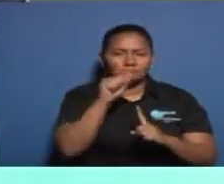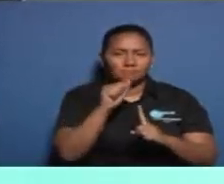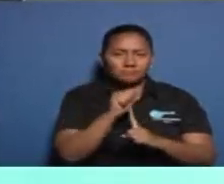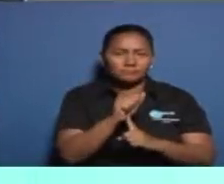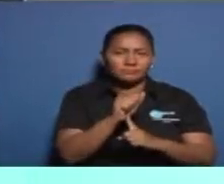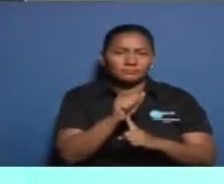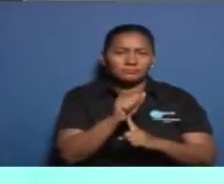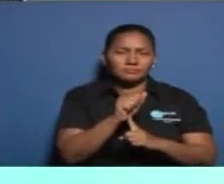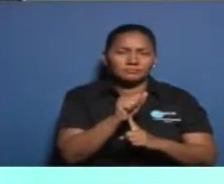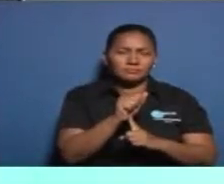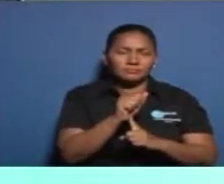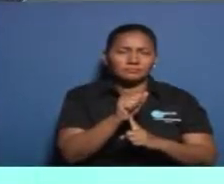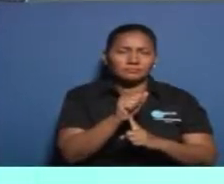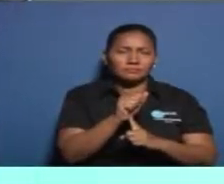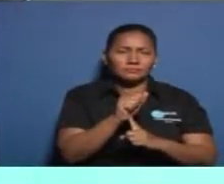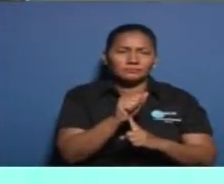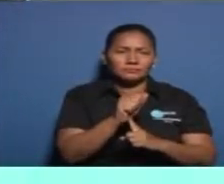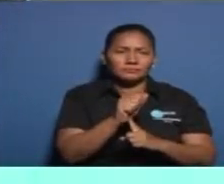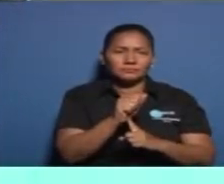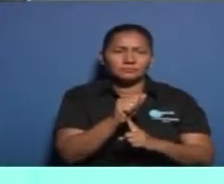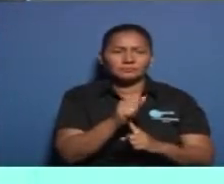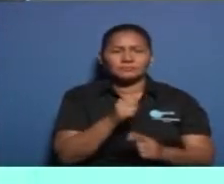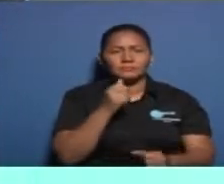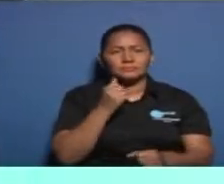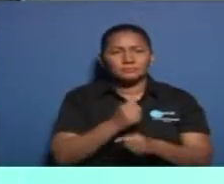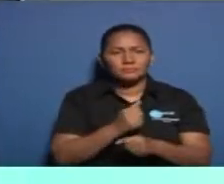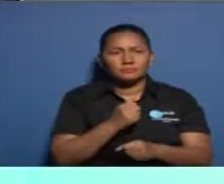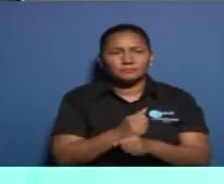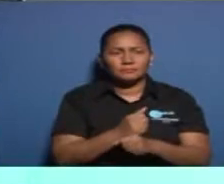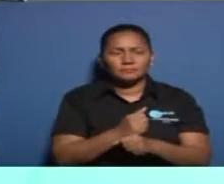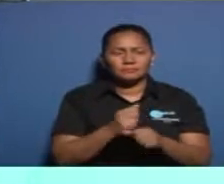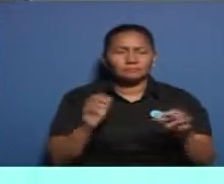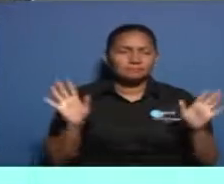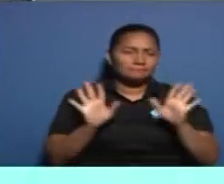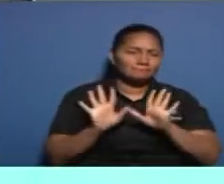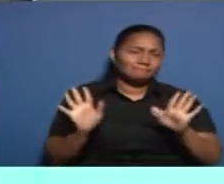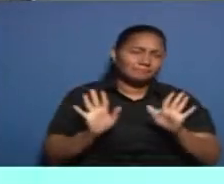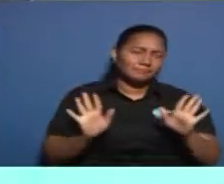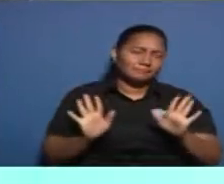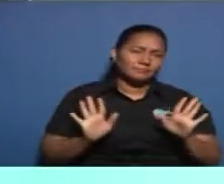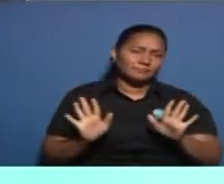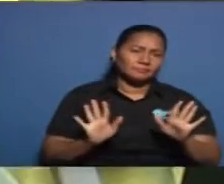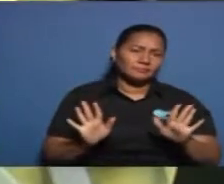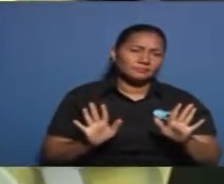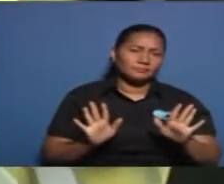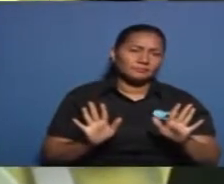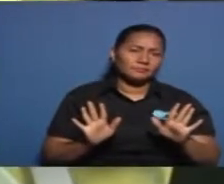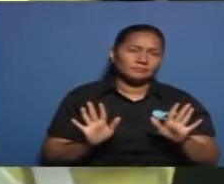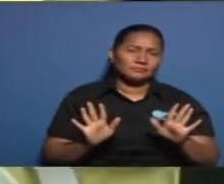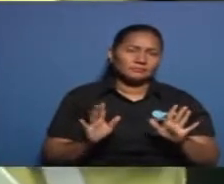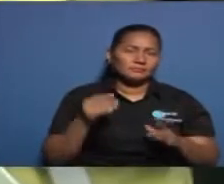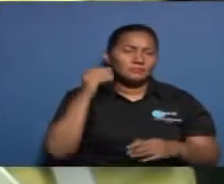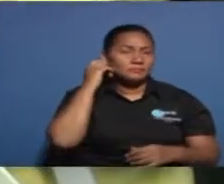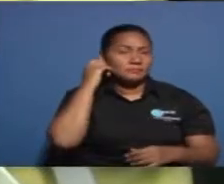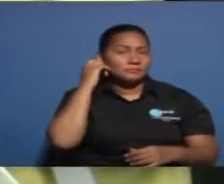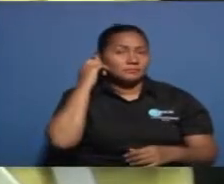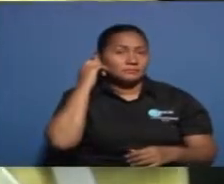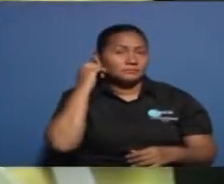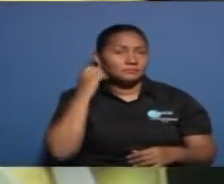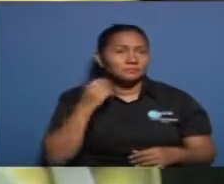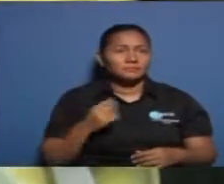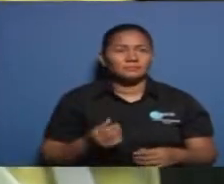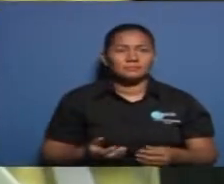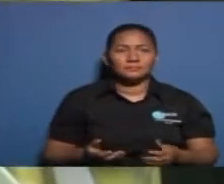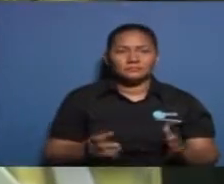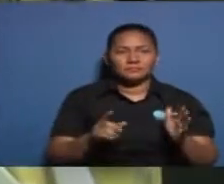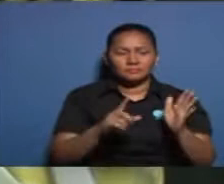pero ese no es nuestro rol de hay un rol y lo que buscamos es compartir entonces a la mujer como una etiqueta encima de ella sí mismo es